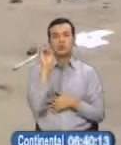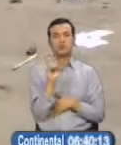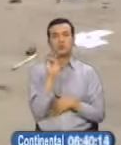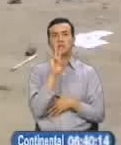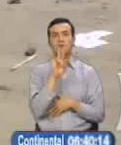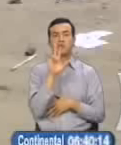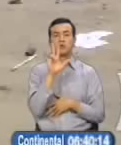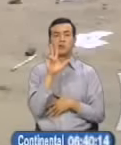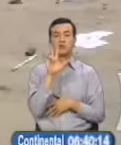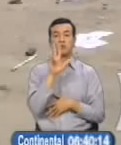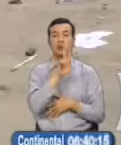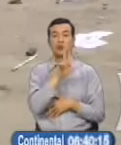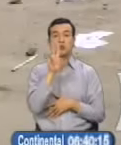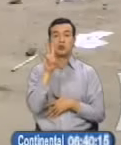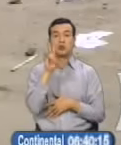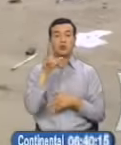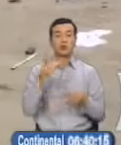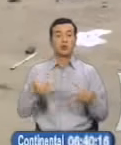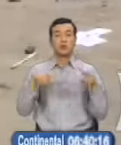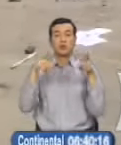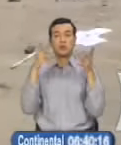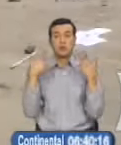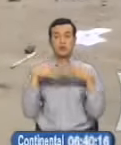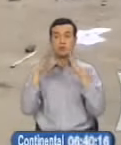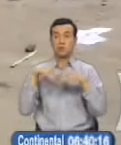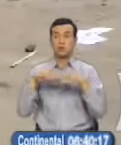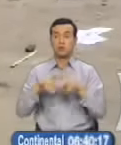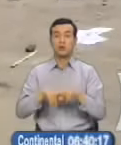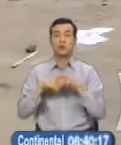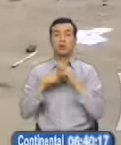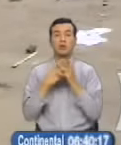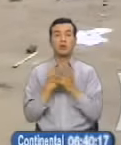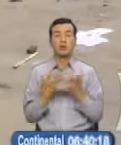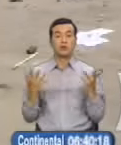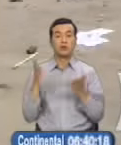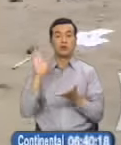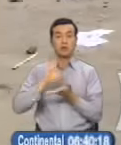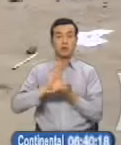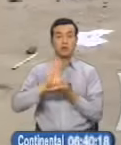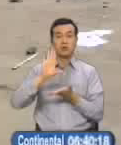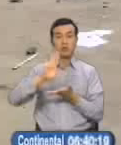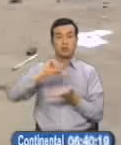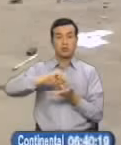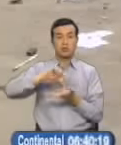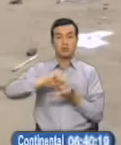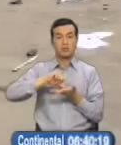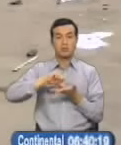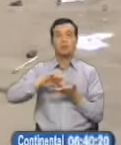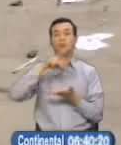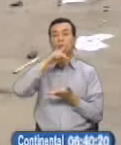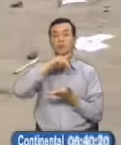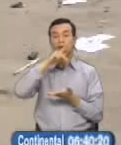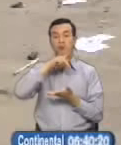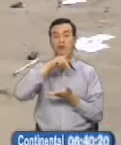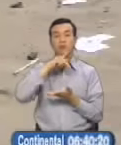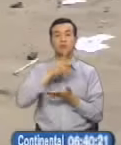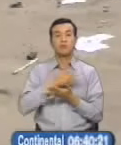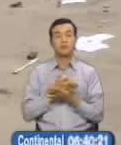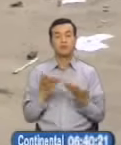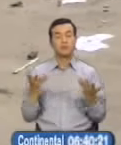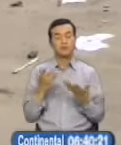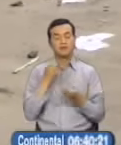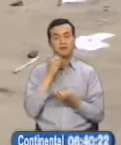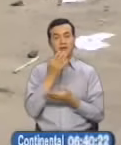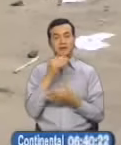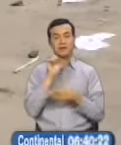37 edificios más por demoler, se dará inicio a la regeneración del centro de la ciudad. Desde Puerto Viejo, con imágenes de Elías